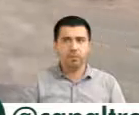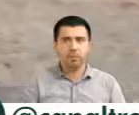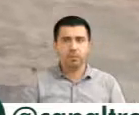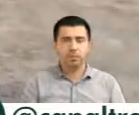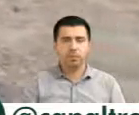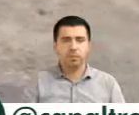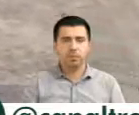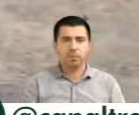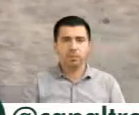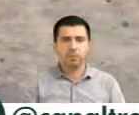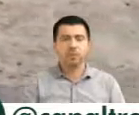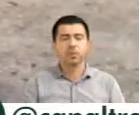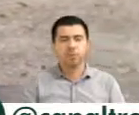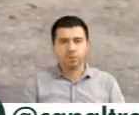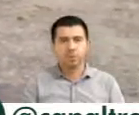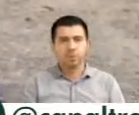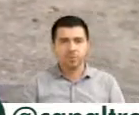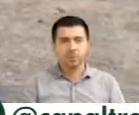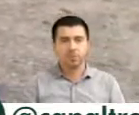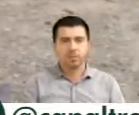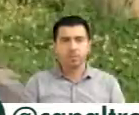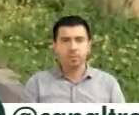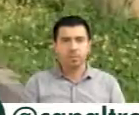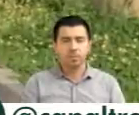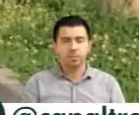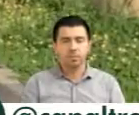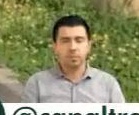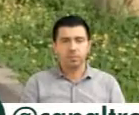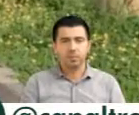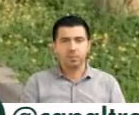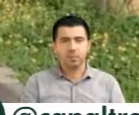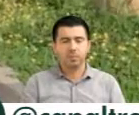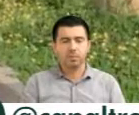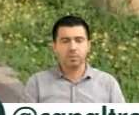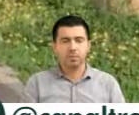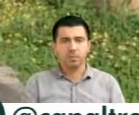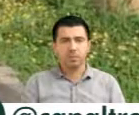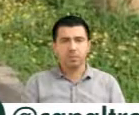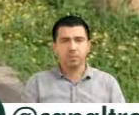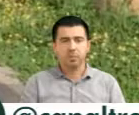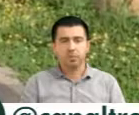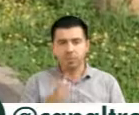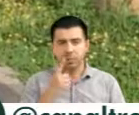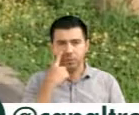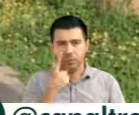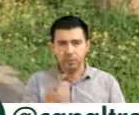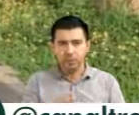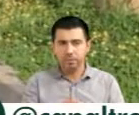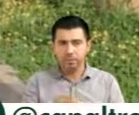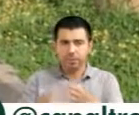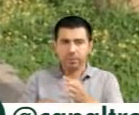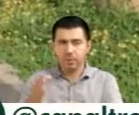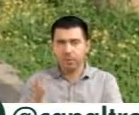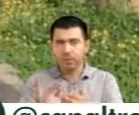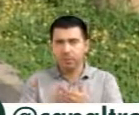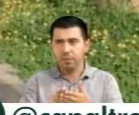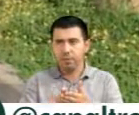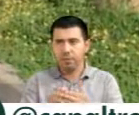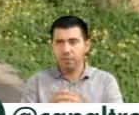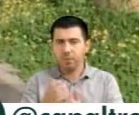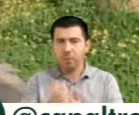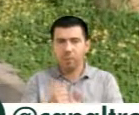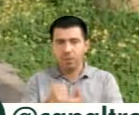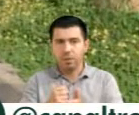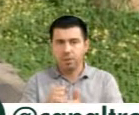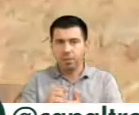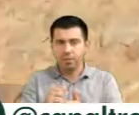del peritazgo, y que procedían inmediatamente a intervenir esos fallos, o sea, a la recuperación de la